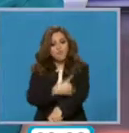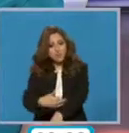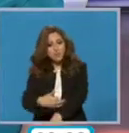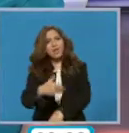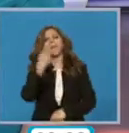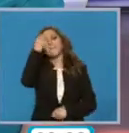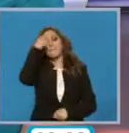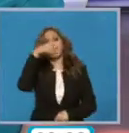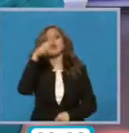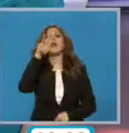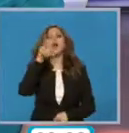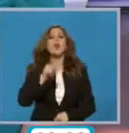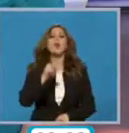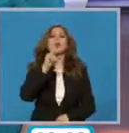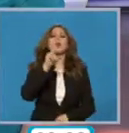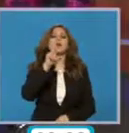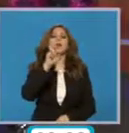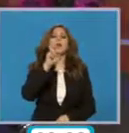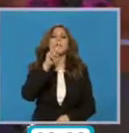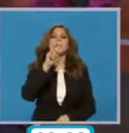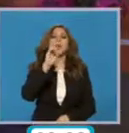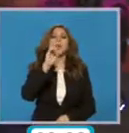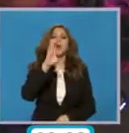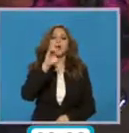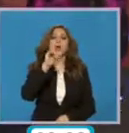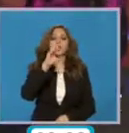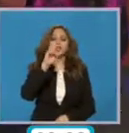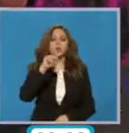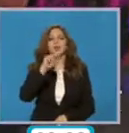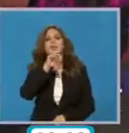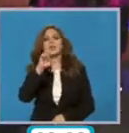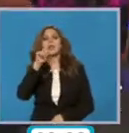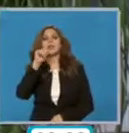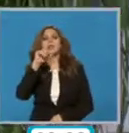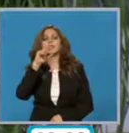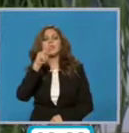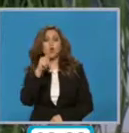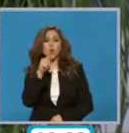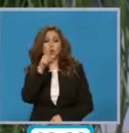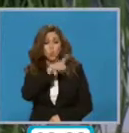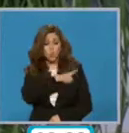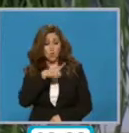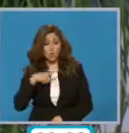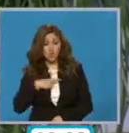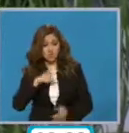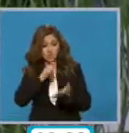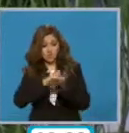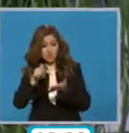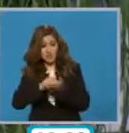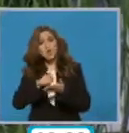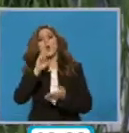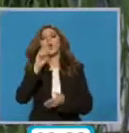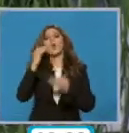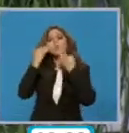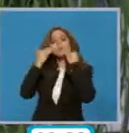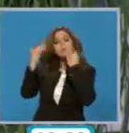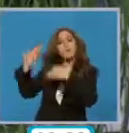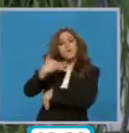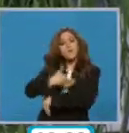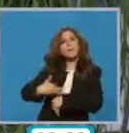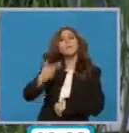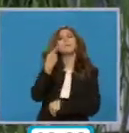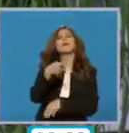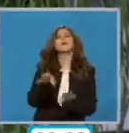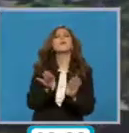tácito. Una no revocación que tiene que ser escrita, solamente con el testimonio que esta persona le ha dado a su familia. ¿De qué manera se